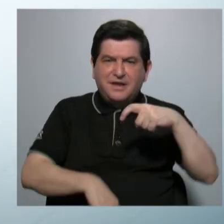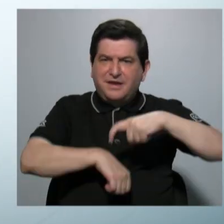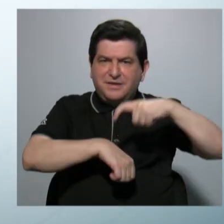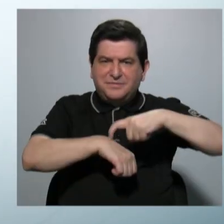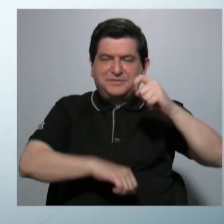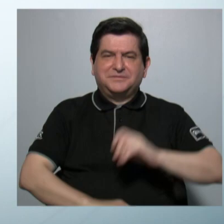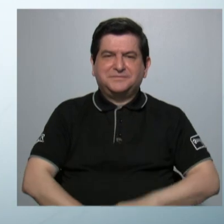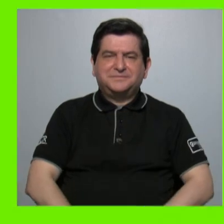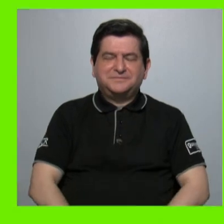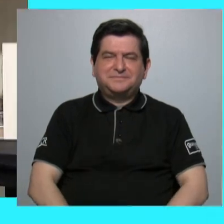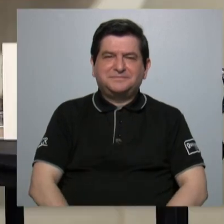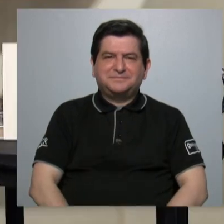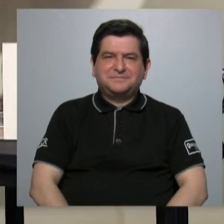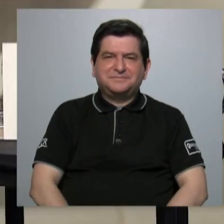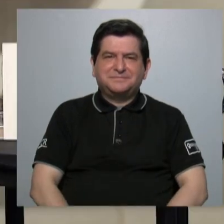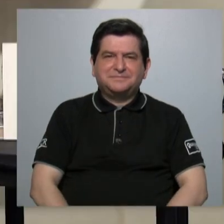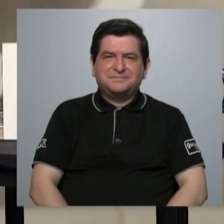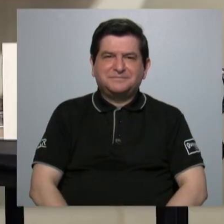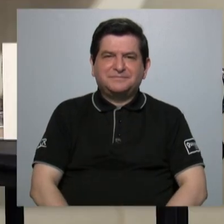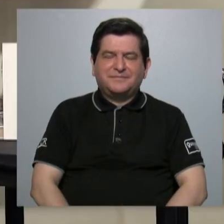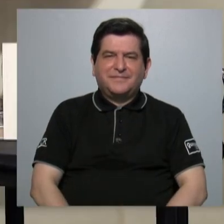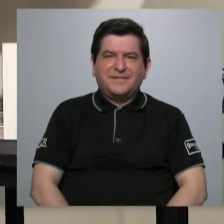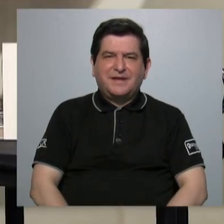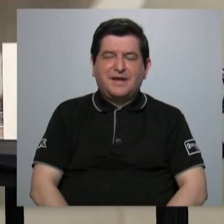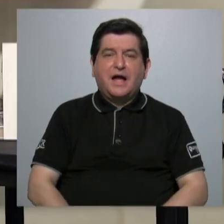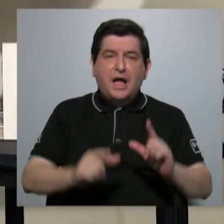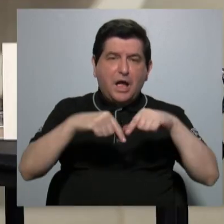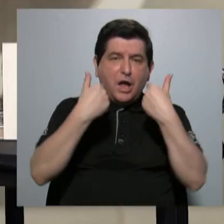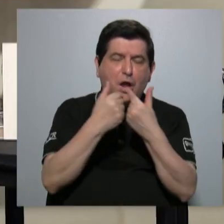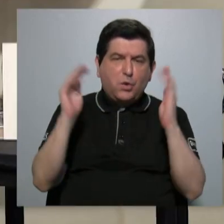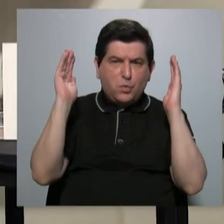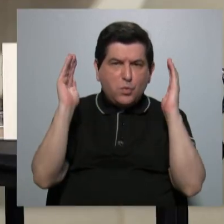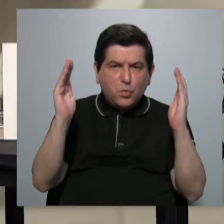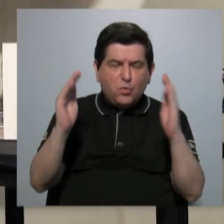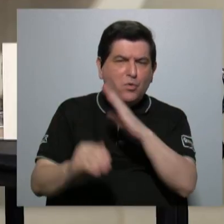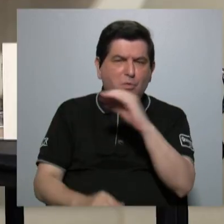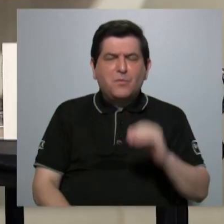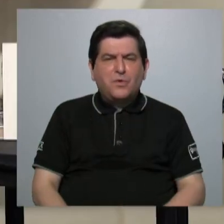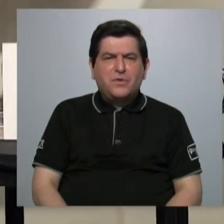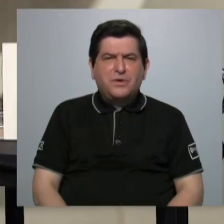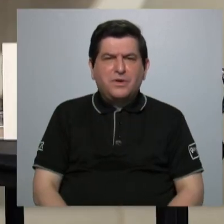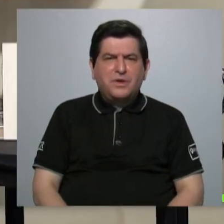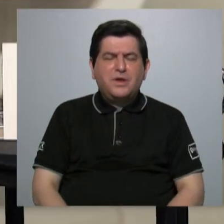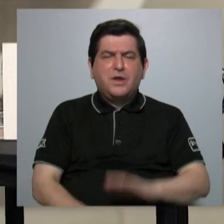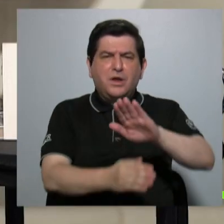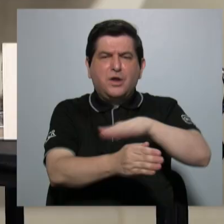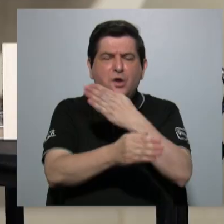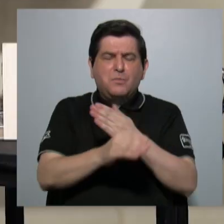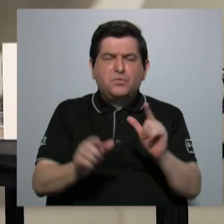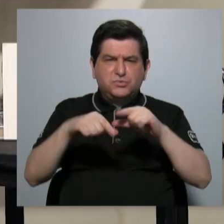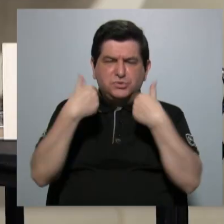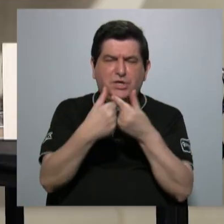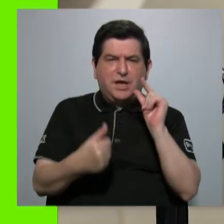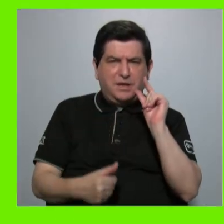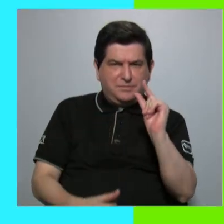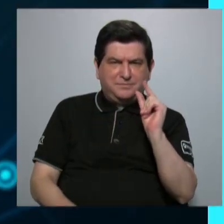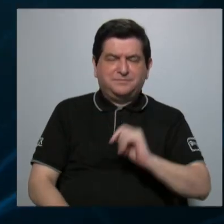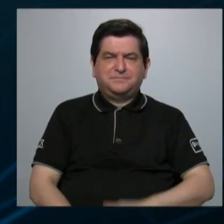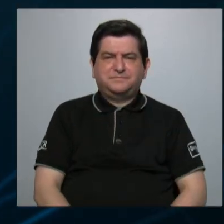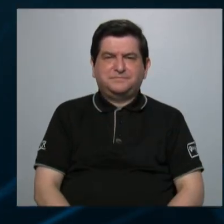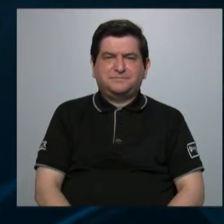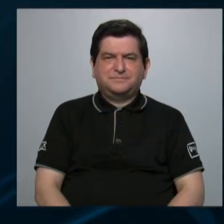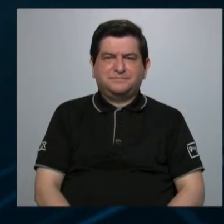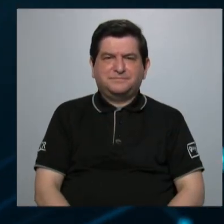aquí. Sirve para tocar en una orquesta y sirve para hacer música de cámara.